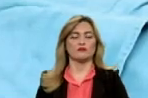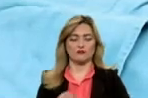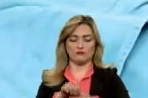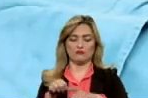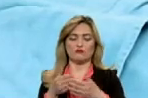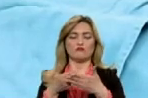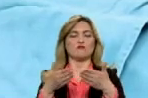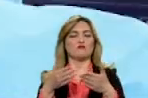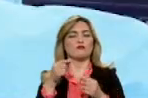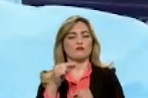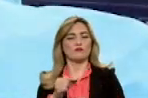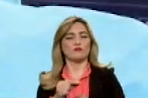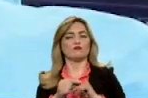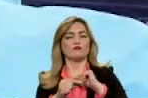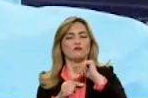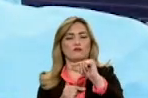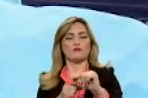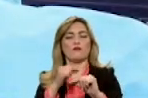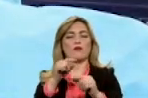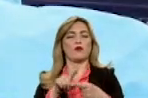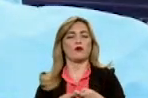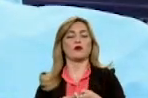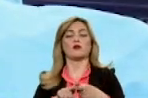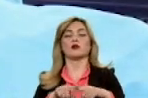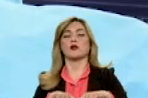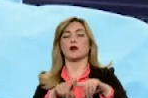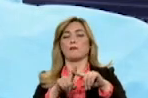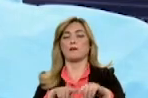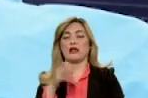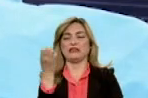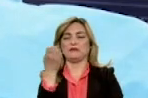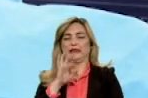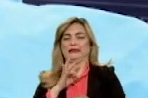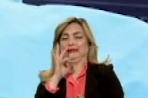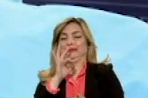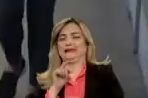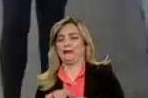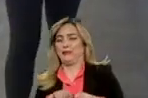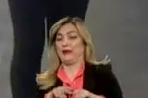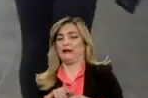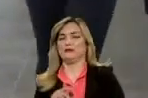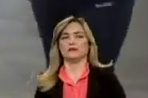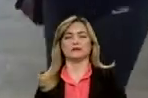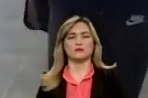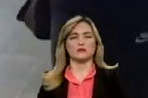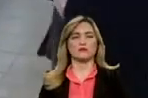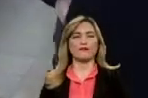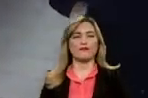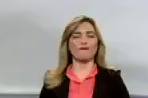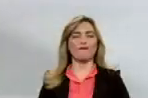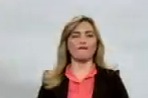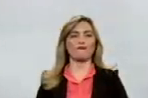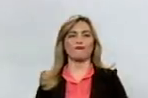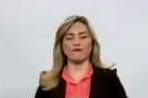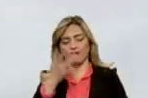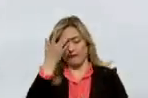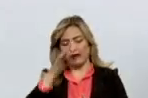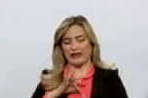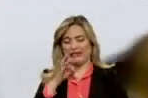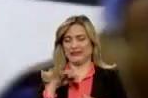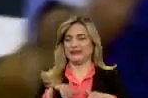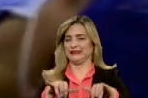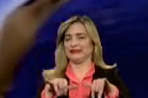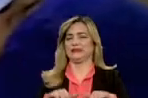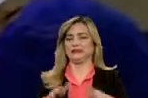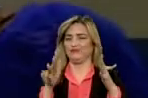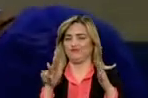quirúrgica será progresiva y dependerá de la situación epidemiológica del hospital, que continúa tratando casos de